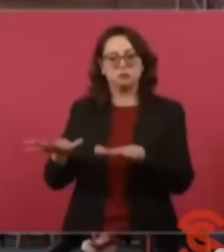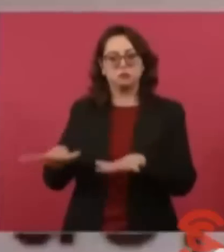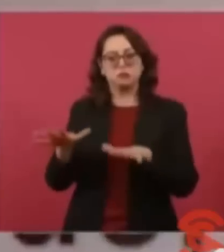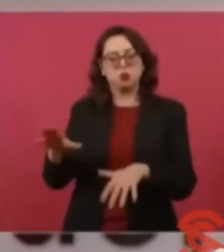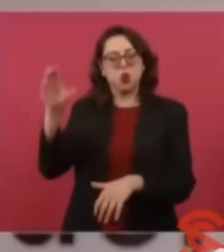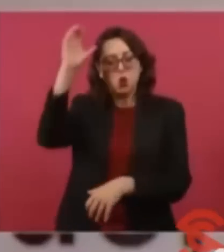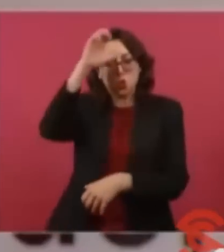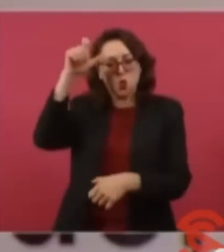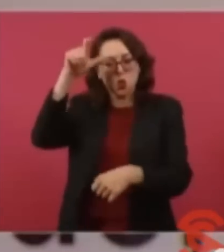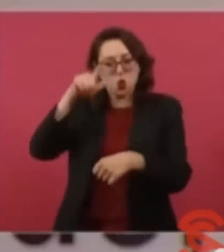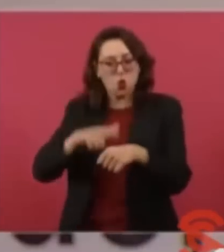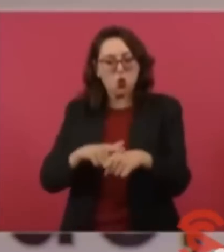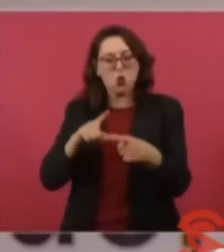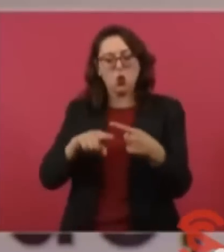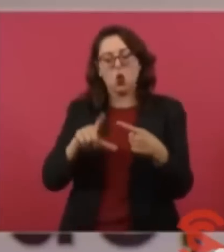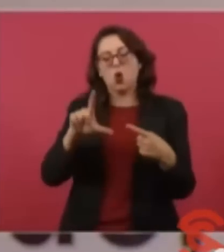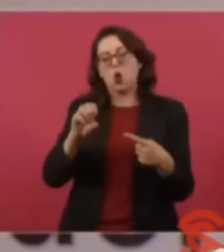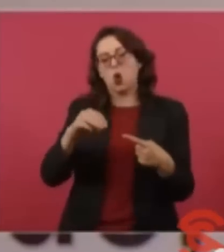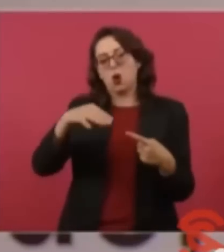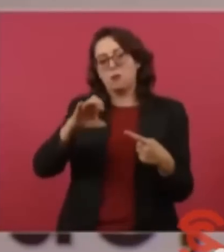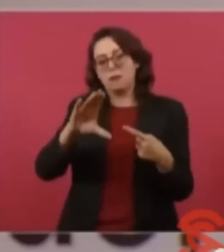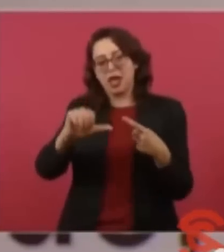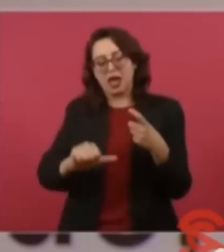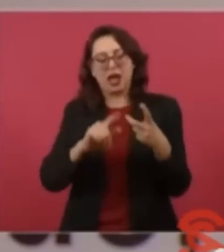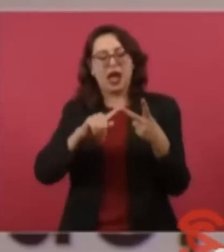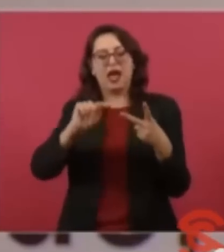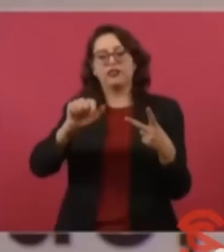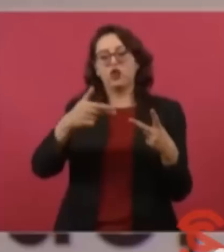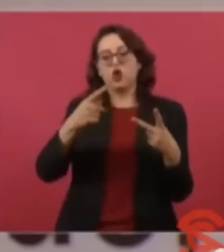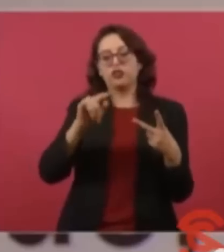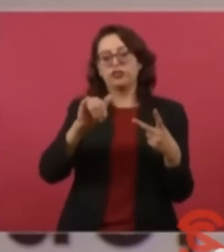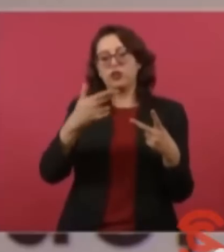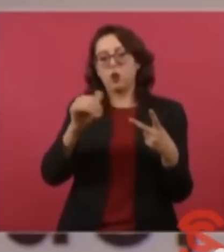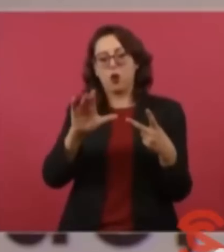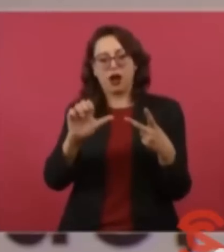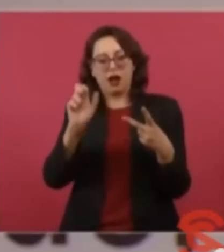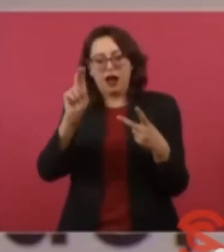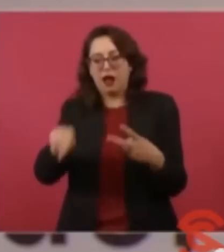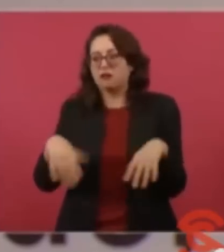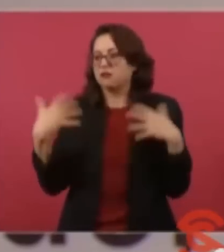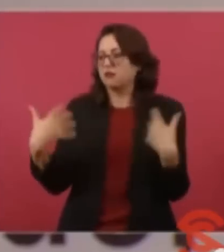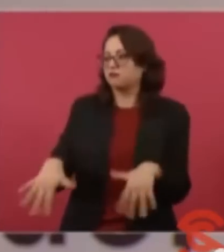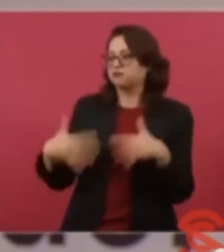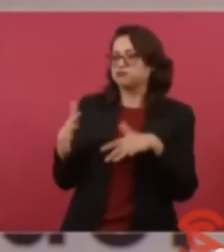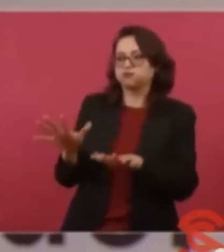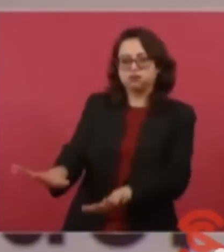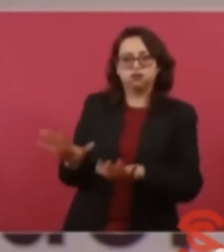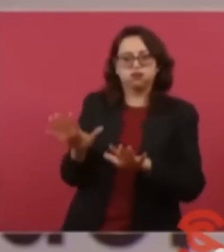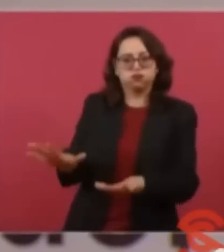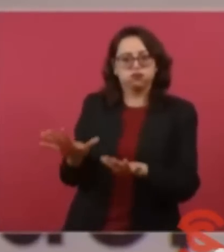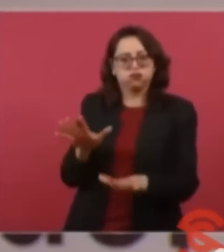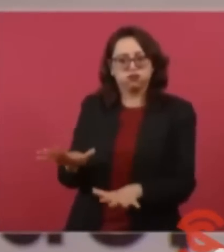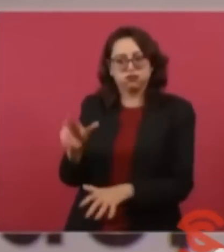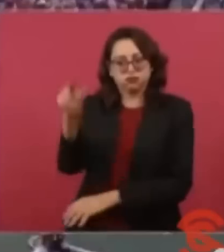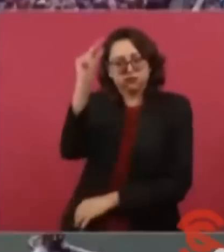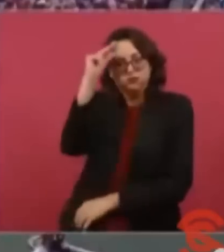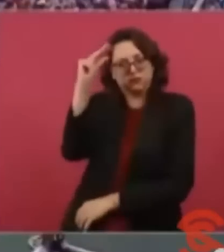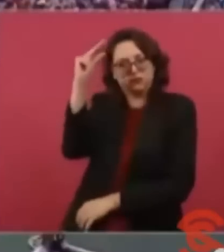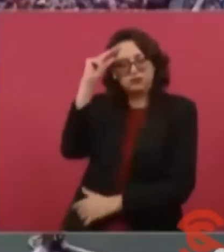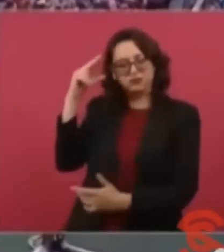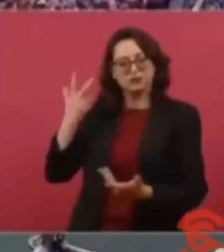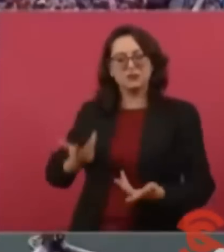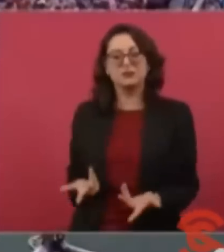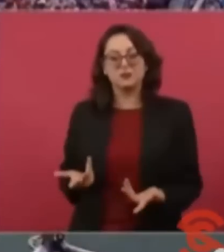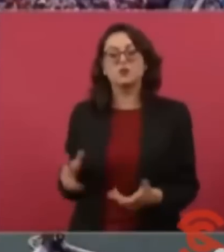cultura olmeca y la teotihuacana. Por eso hemos impulsado la recuperación